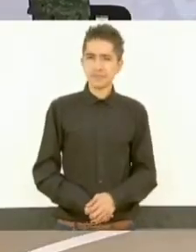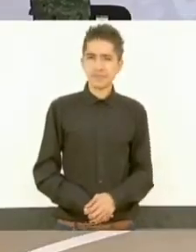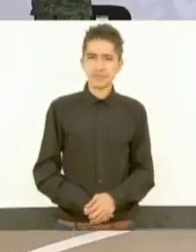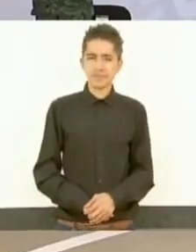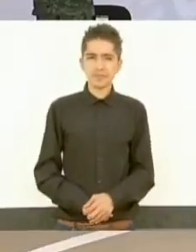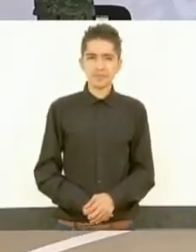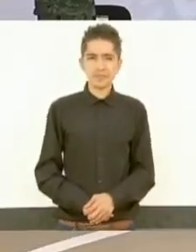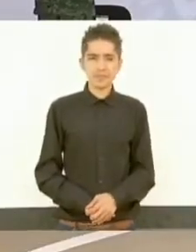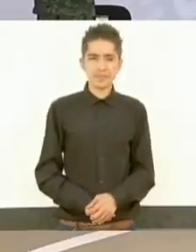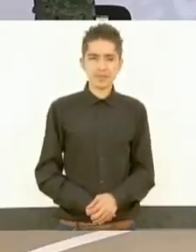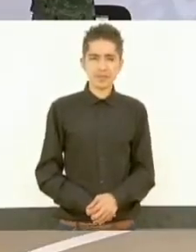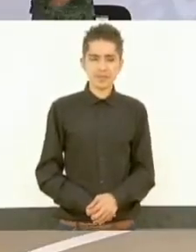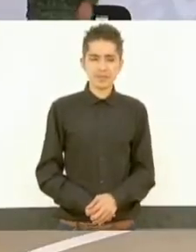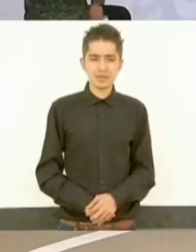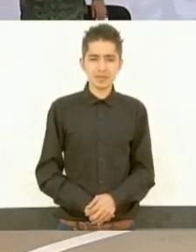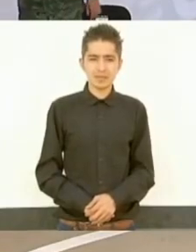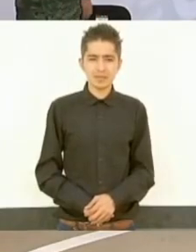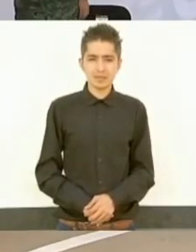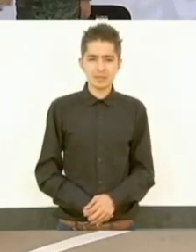La